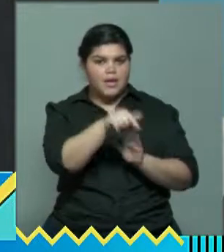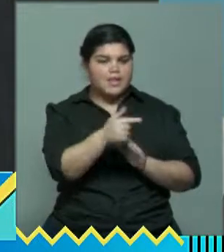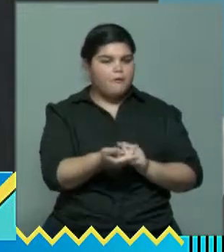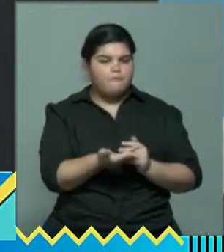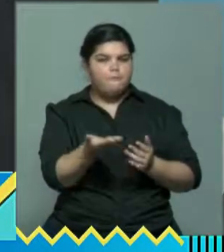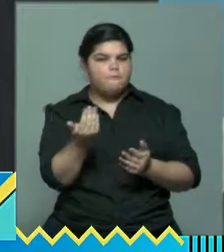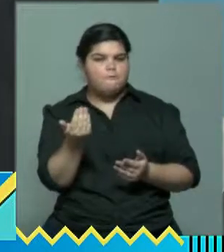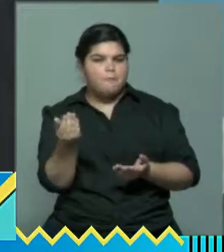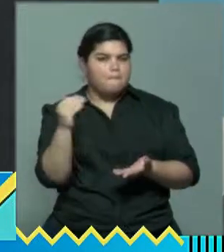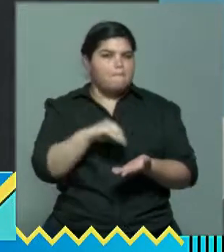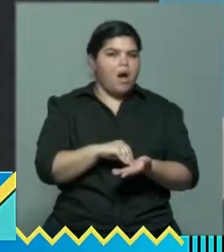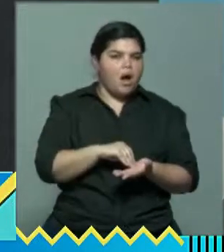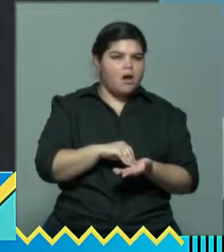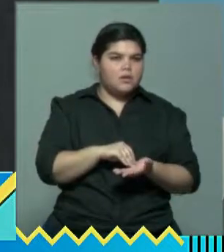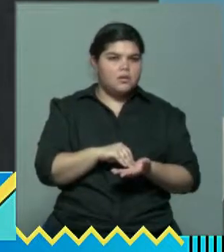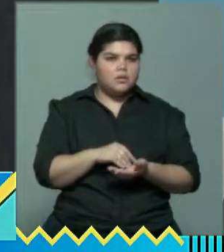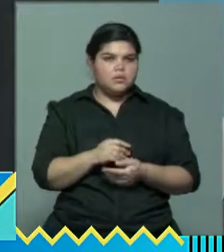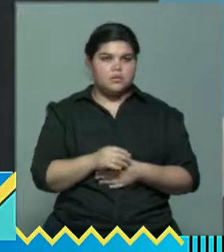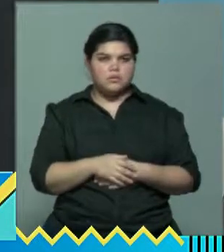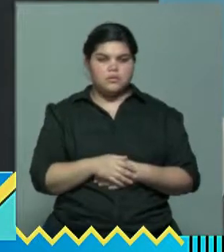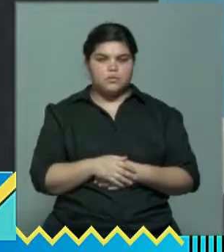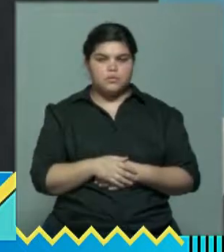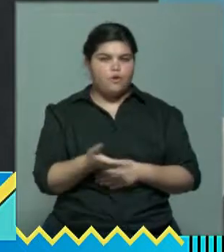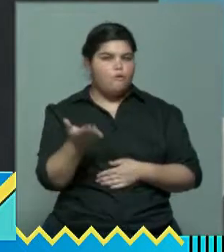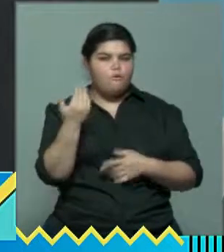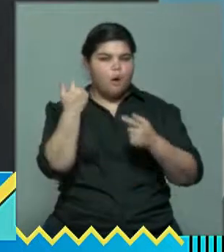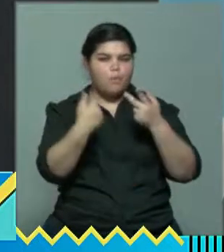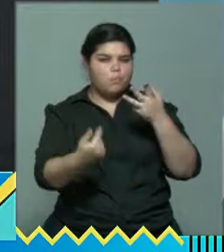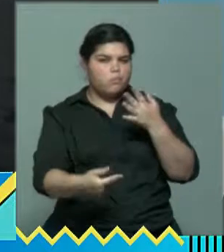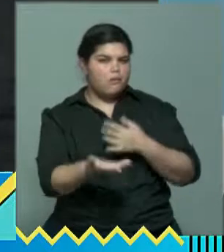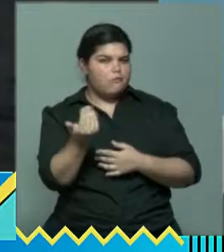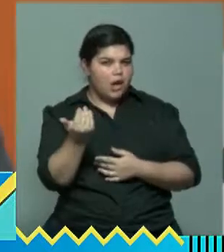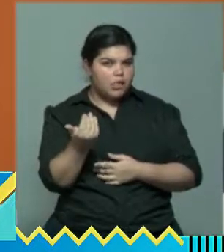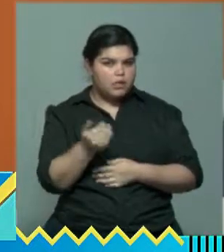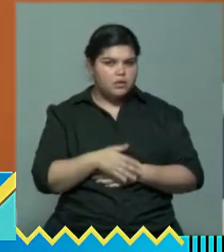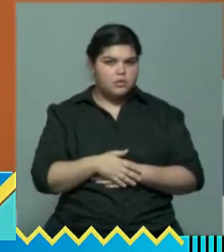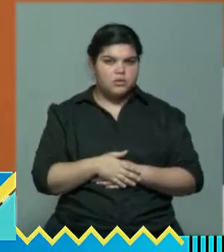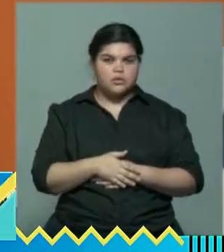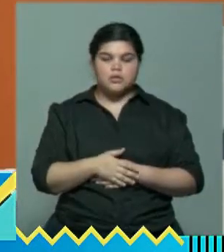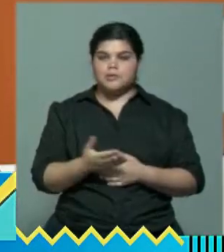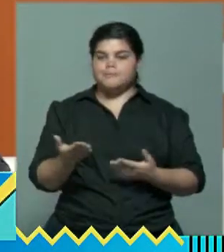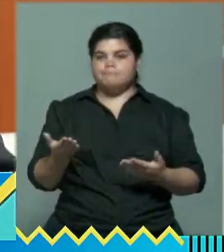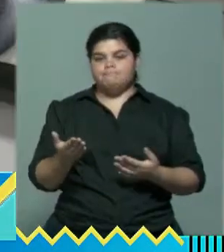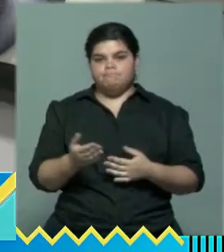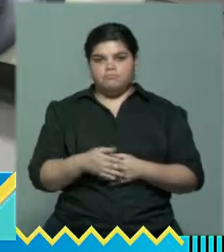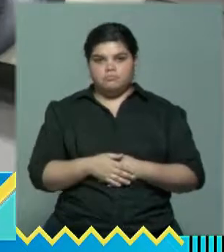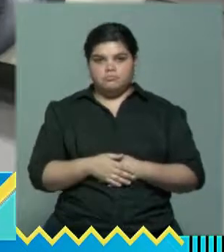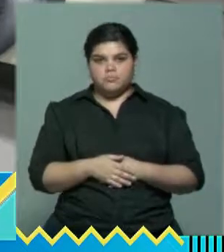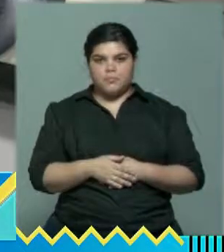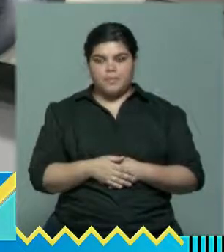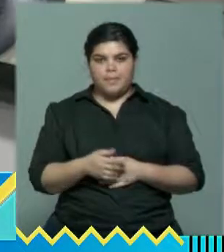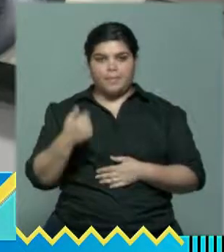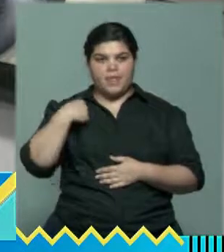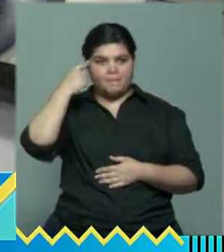tuerca, si se quiere, sería un poquito más en algunos aspectos. Yo creo que se me cayeron